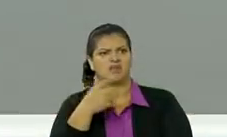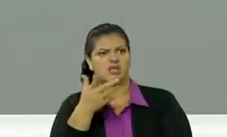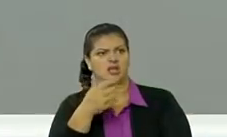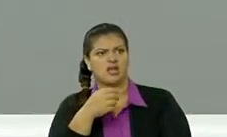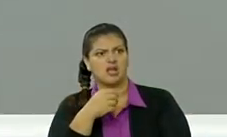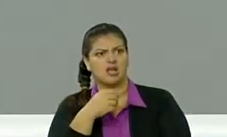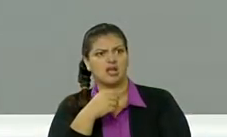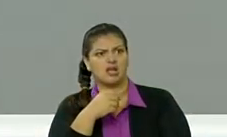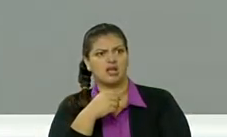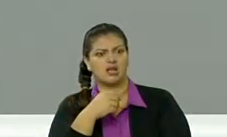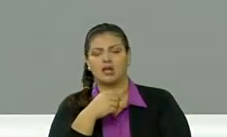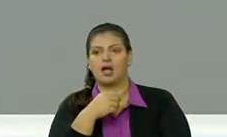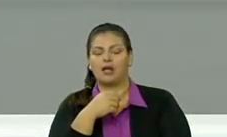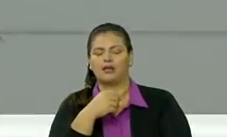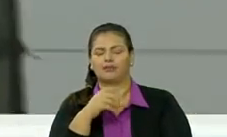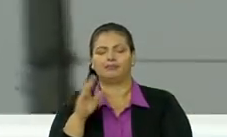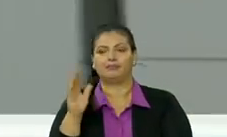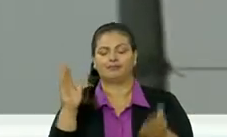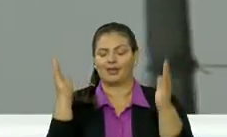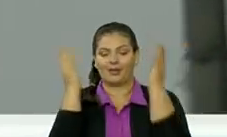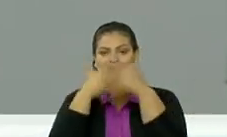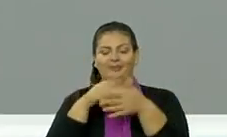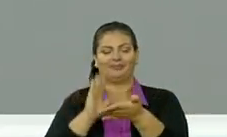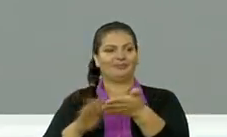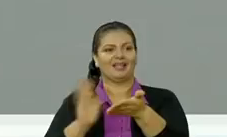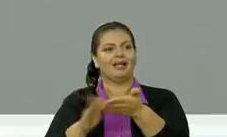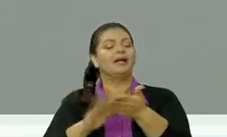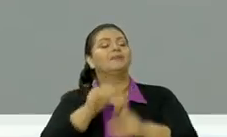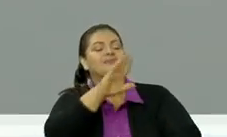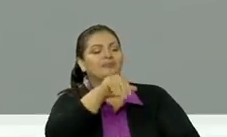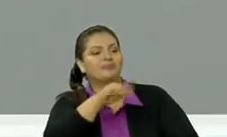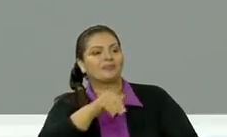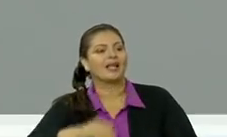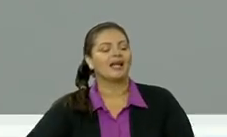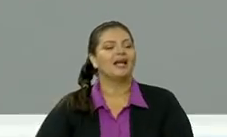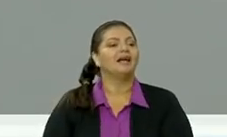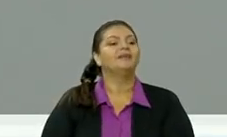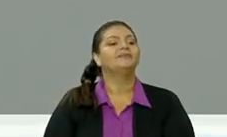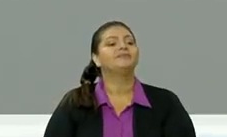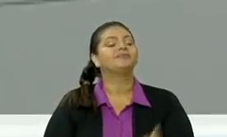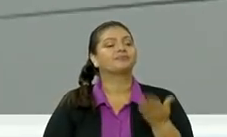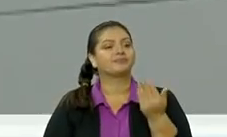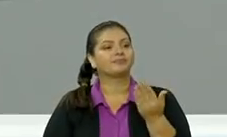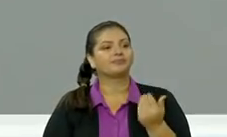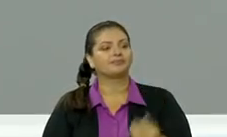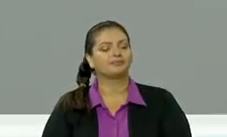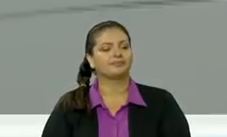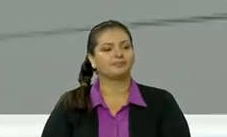que le haya interrumpido. Ahora sí, los delitos más frecuentes para que las personas conozcan y estén a la defensiva. Bueno,